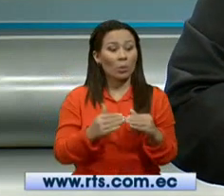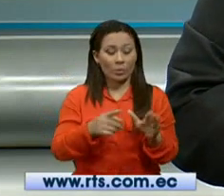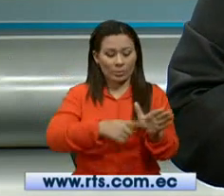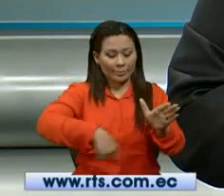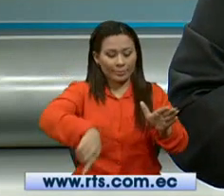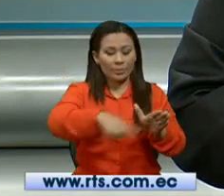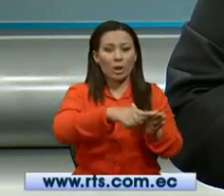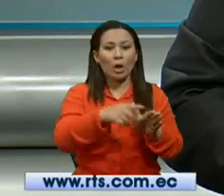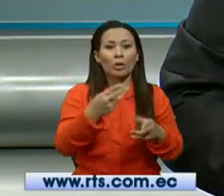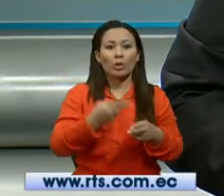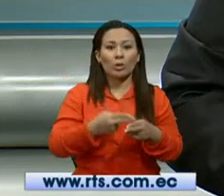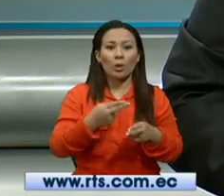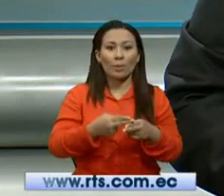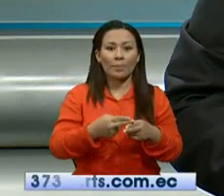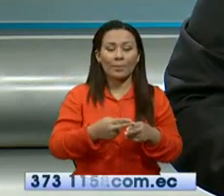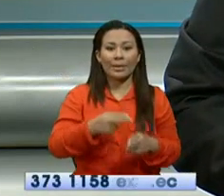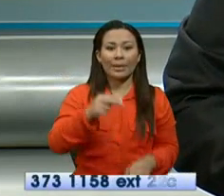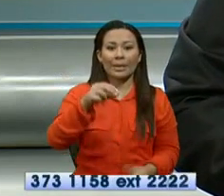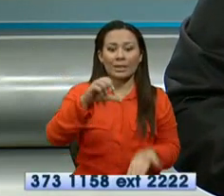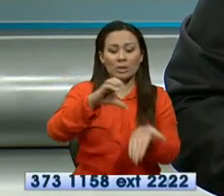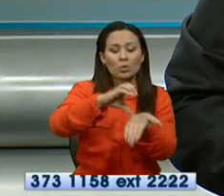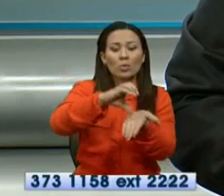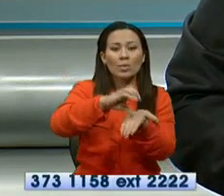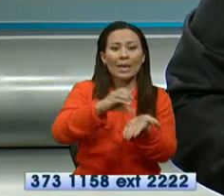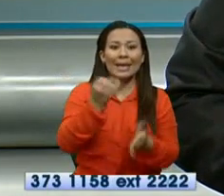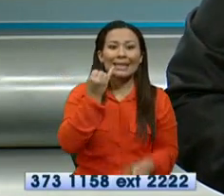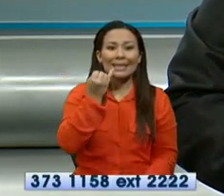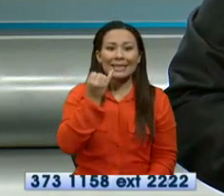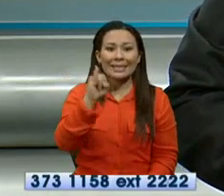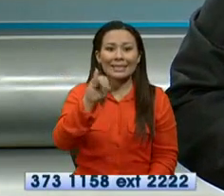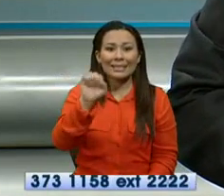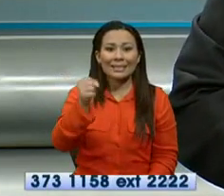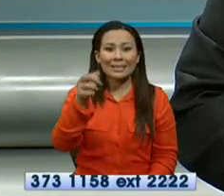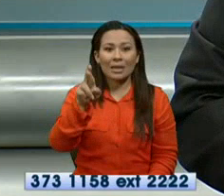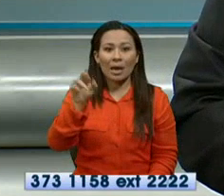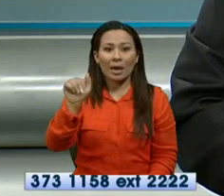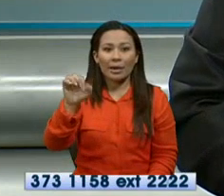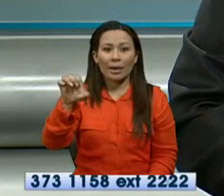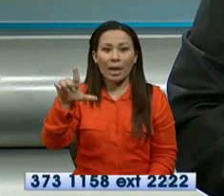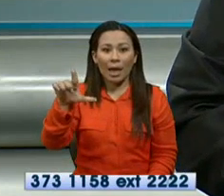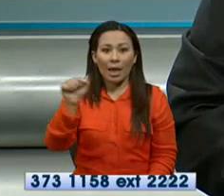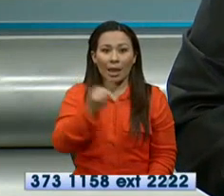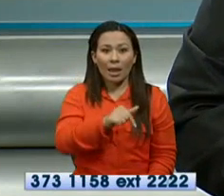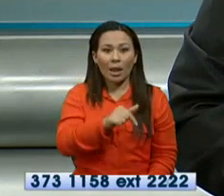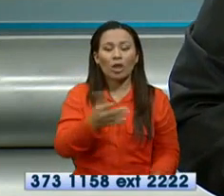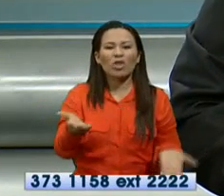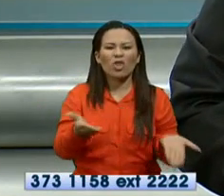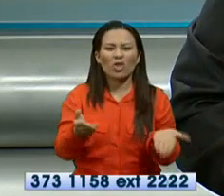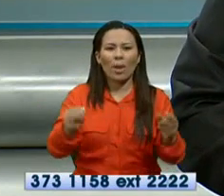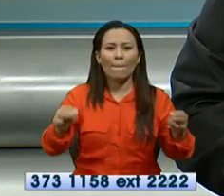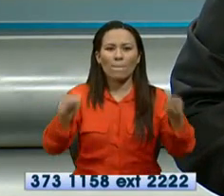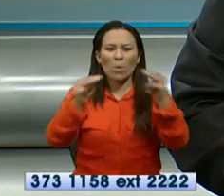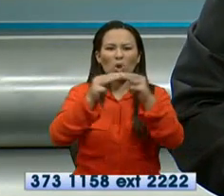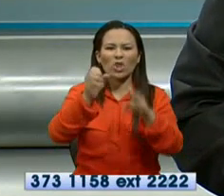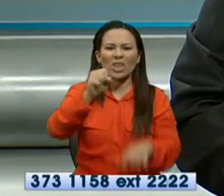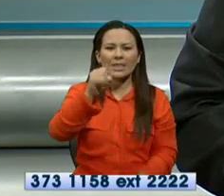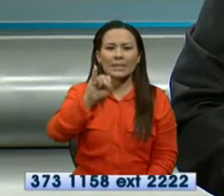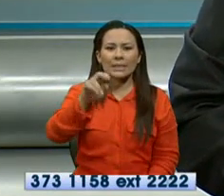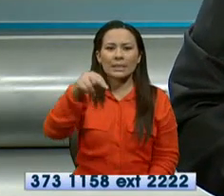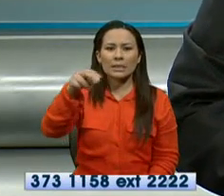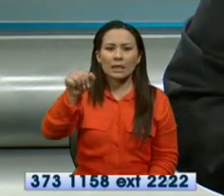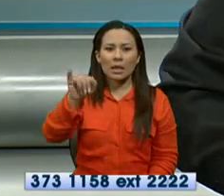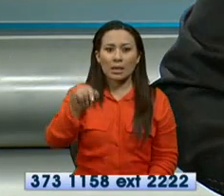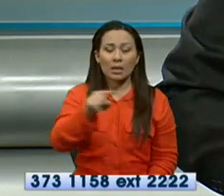Ciudad de Israel, esto es en Monte Sinaí, lucieron inundados luego de la lluvia que cayó sobre Guayaquil la noche del